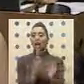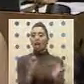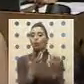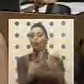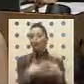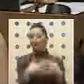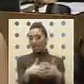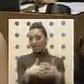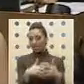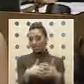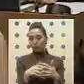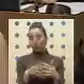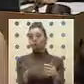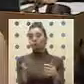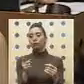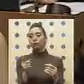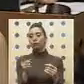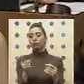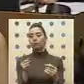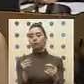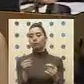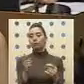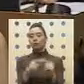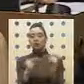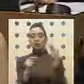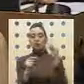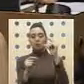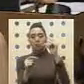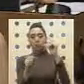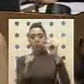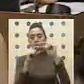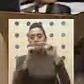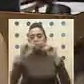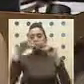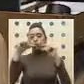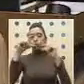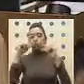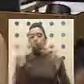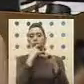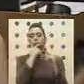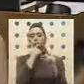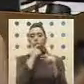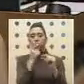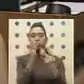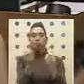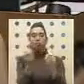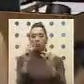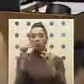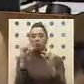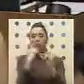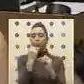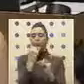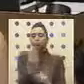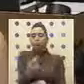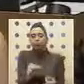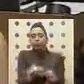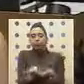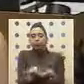o sea, una diferencia irrisoria en la protección de los vaivenes de los precios al